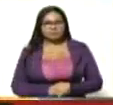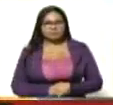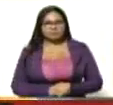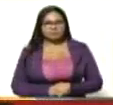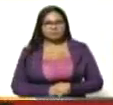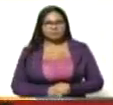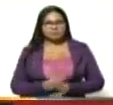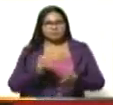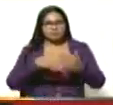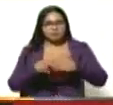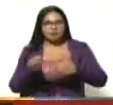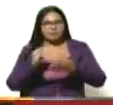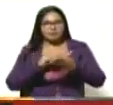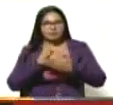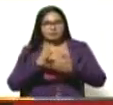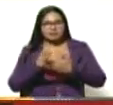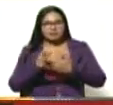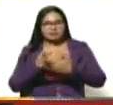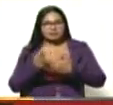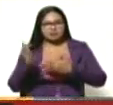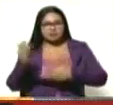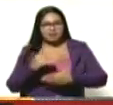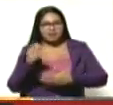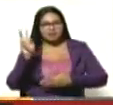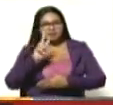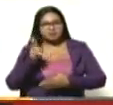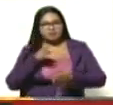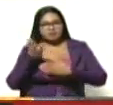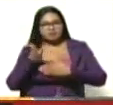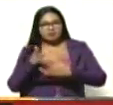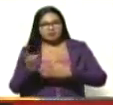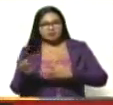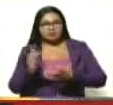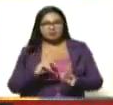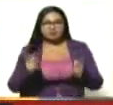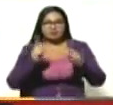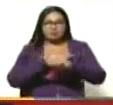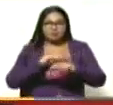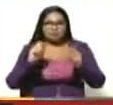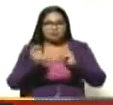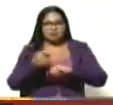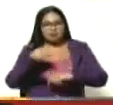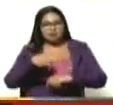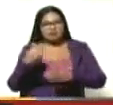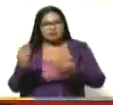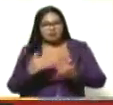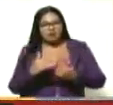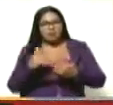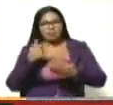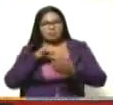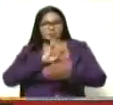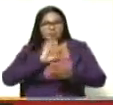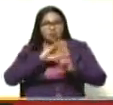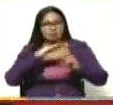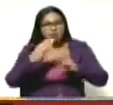Y cuando vaya a Lesoto, va a traer a Venezuela para allá. Y cuando vino a Venezuela, trajo a Lesoto. And ultimately,